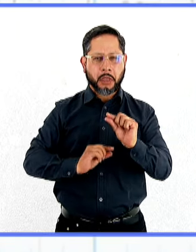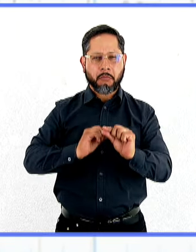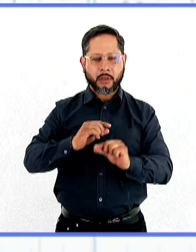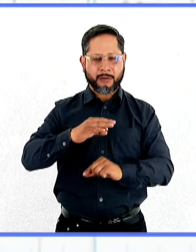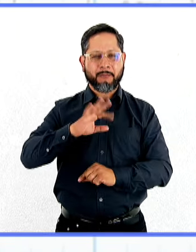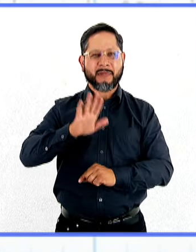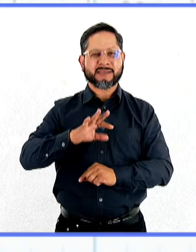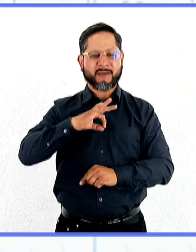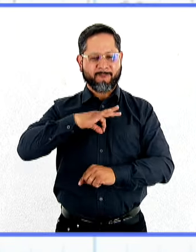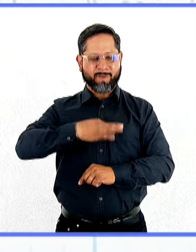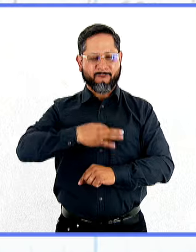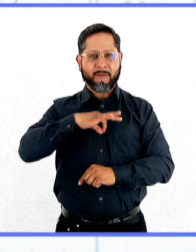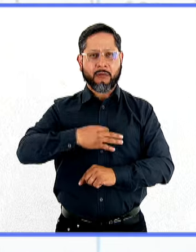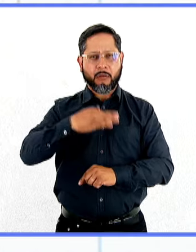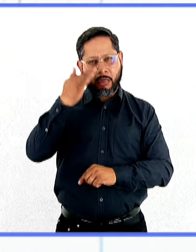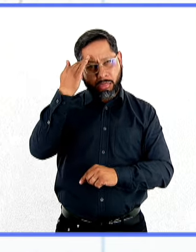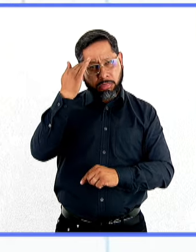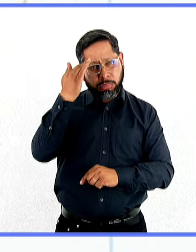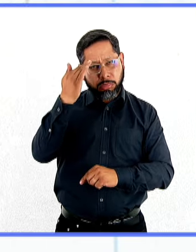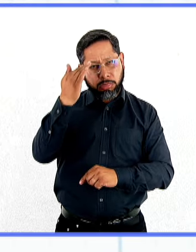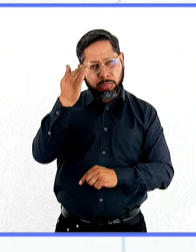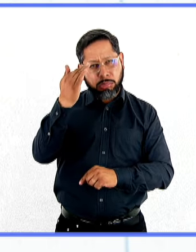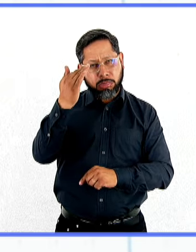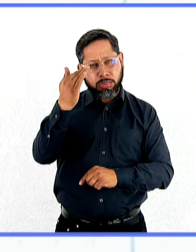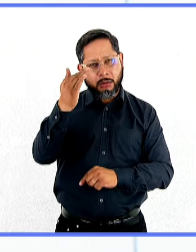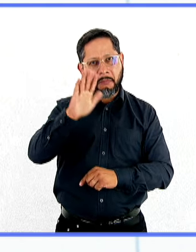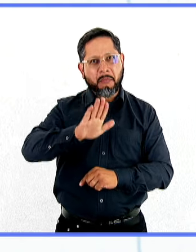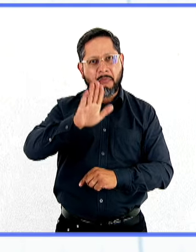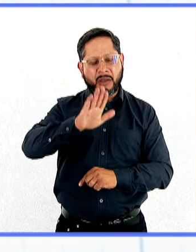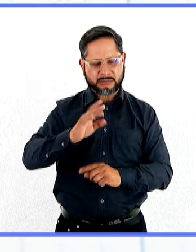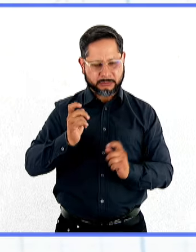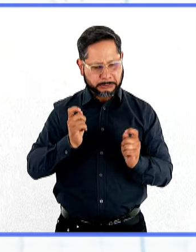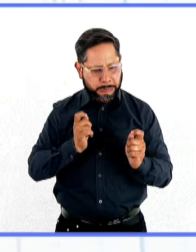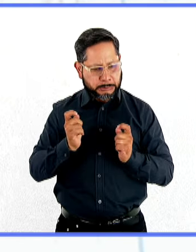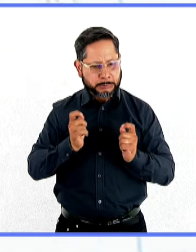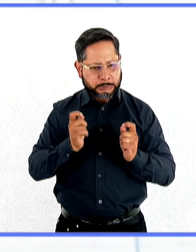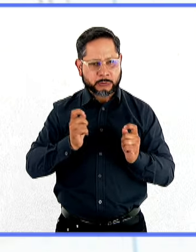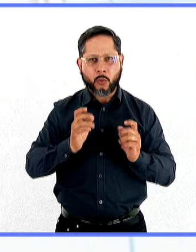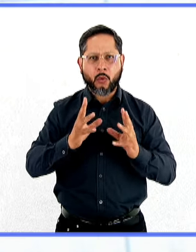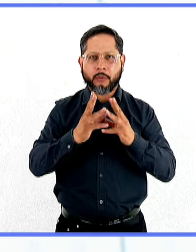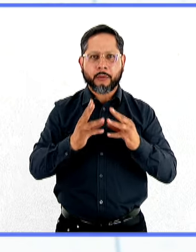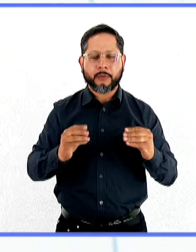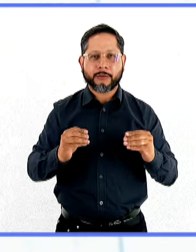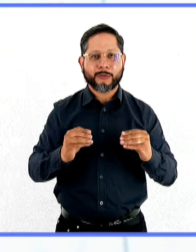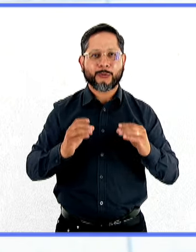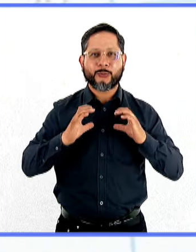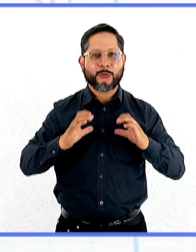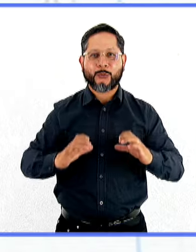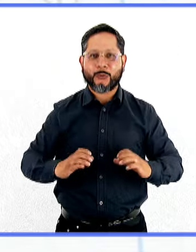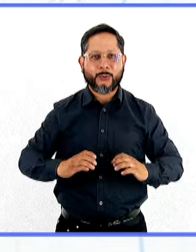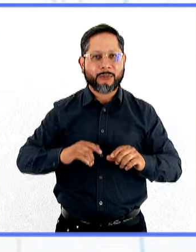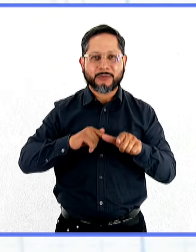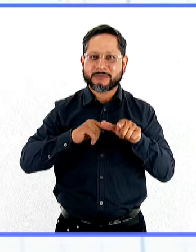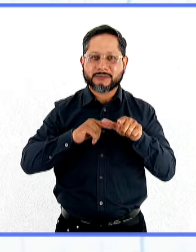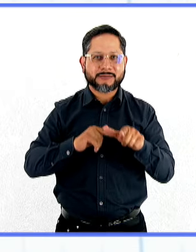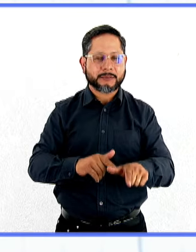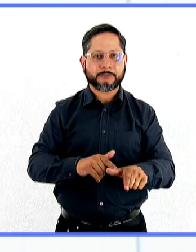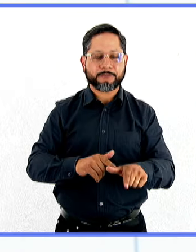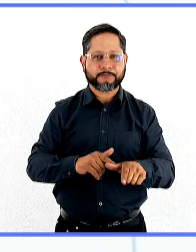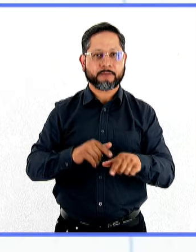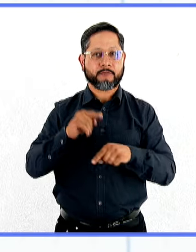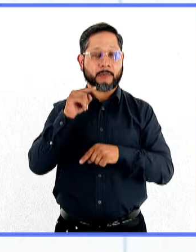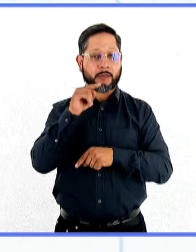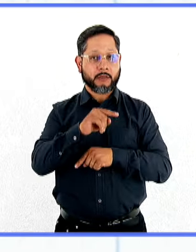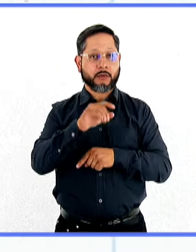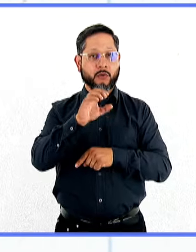mucho tiempo que incluso podrían parecer que se controlan o que se eliminan pero que se quedan en el cuerpo según cálculos de la